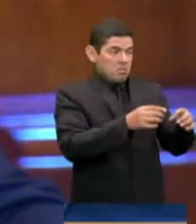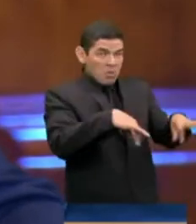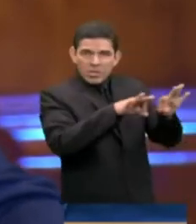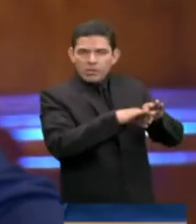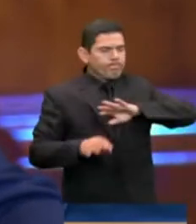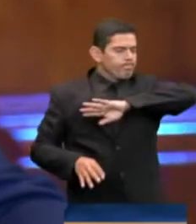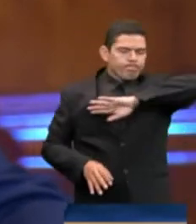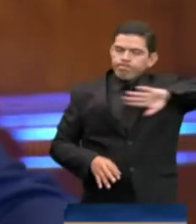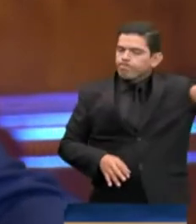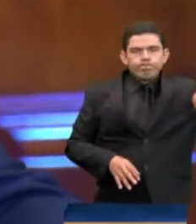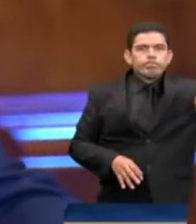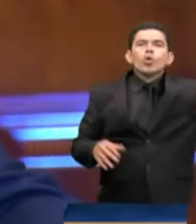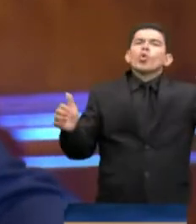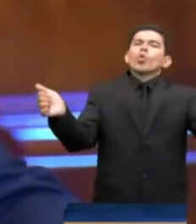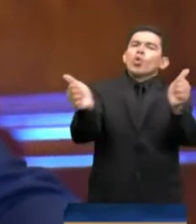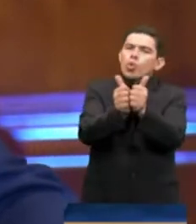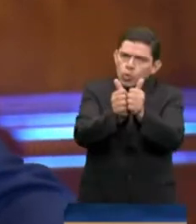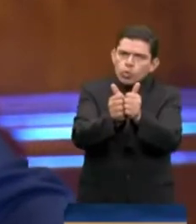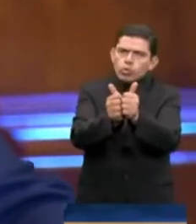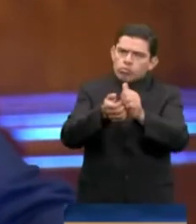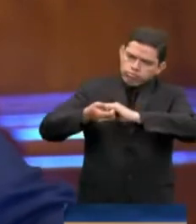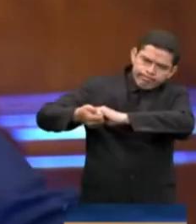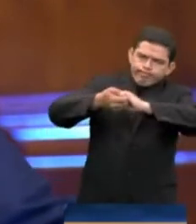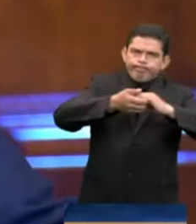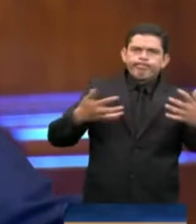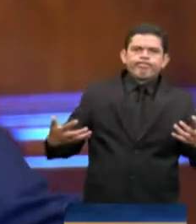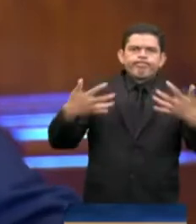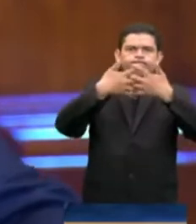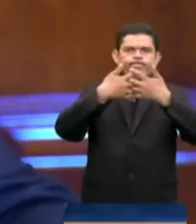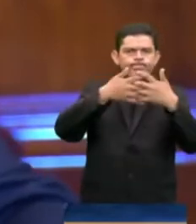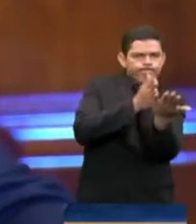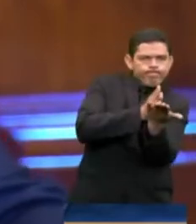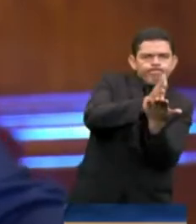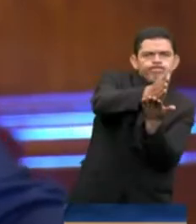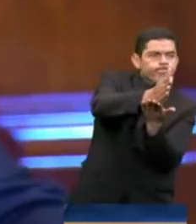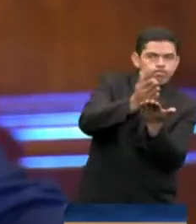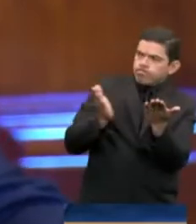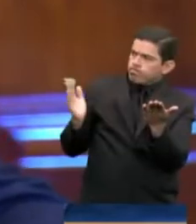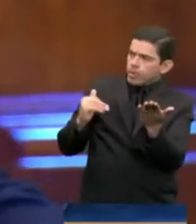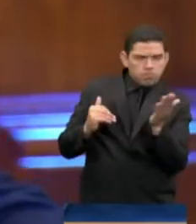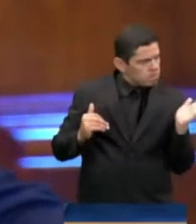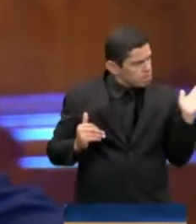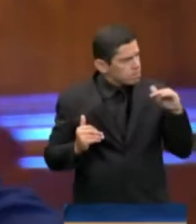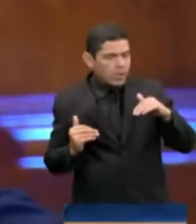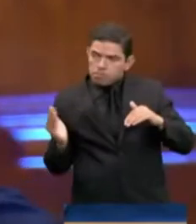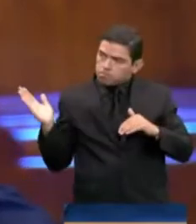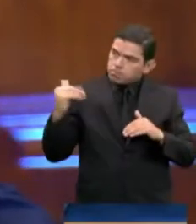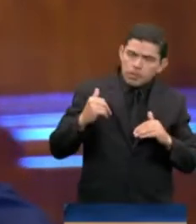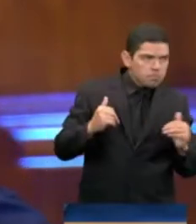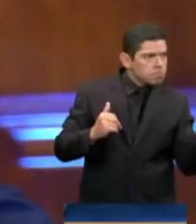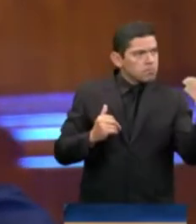importancia. Juntos debemos encontrar la vía para que cada ecuatoriano